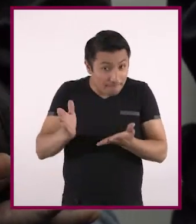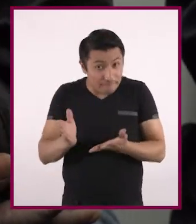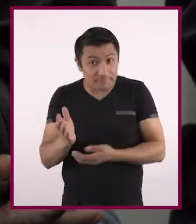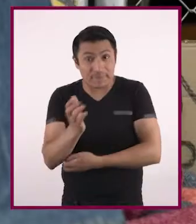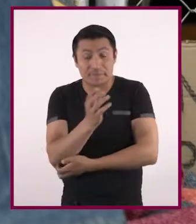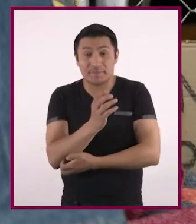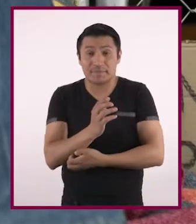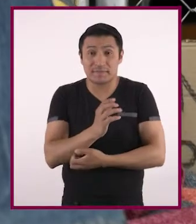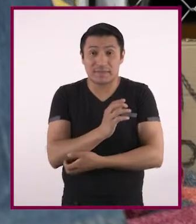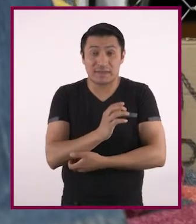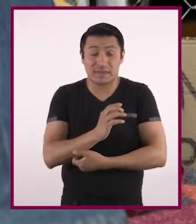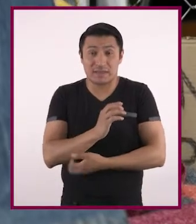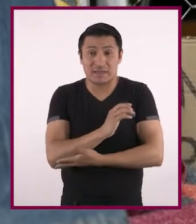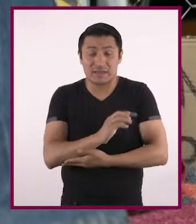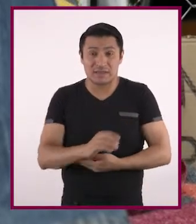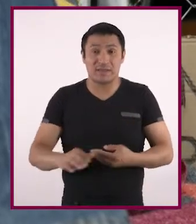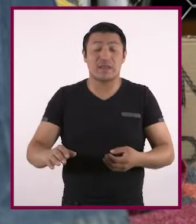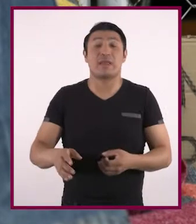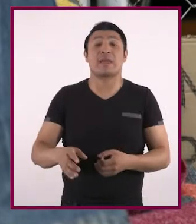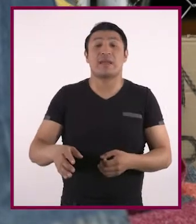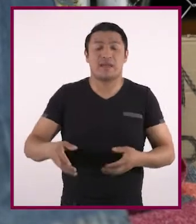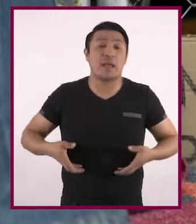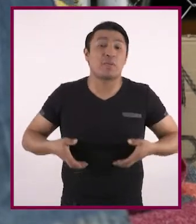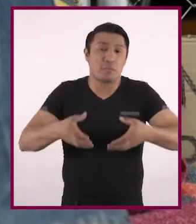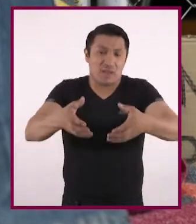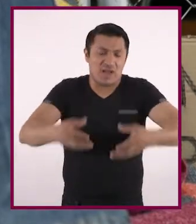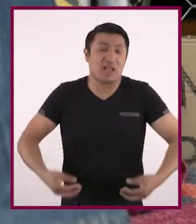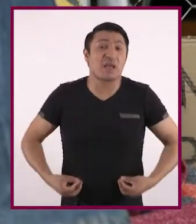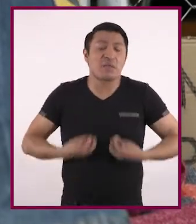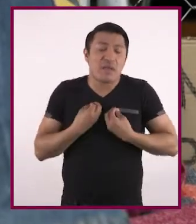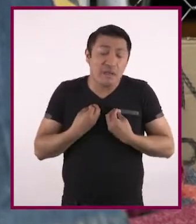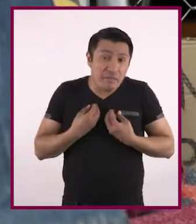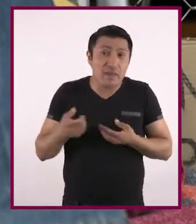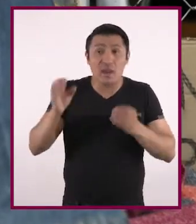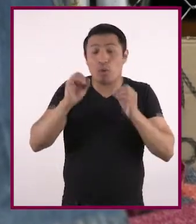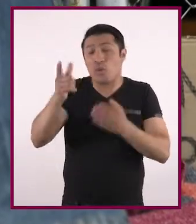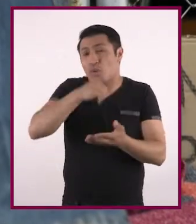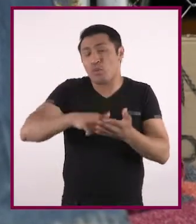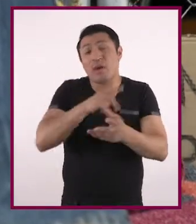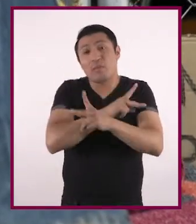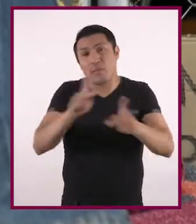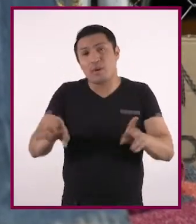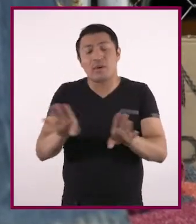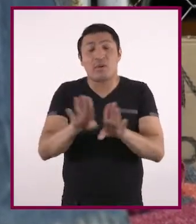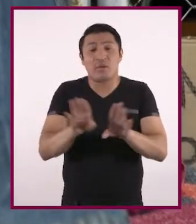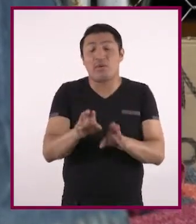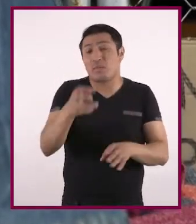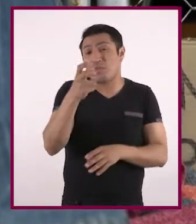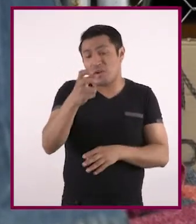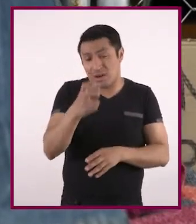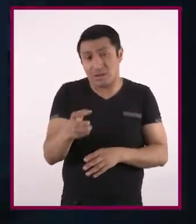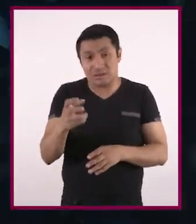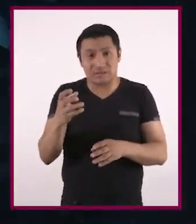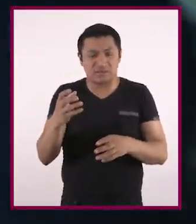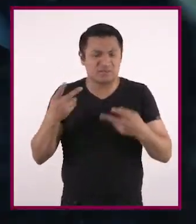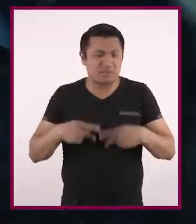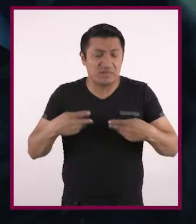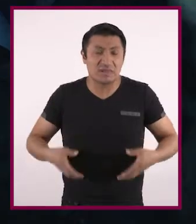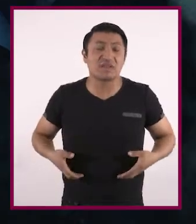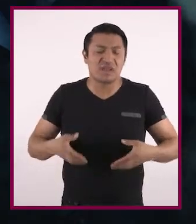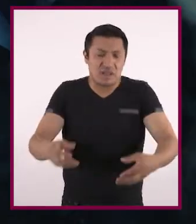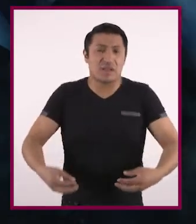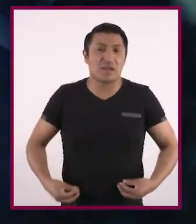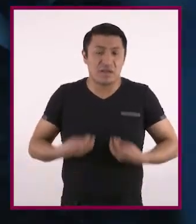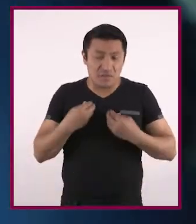exclusión que implica sobrevivir en la calle o espacios públicos, esta manera de nombrar a las personas en situación de calle